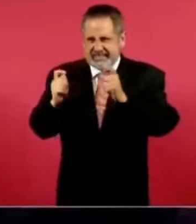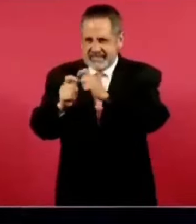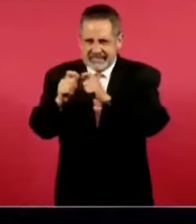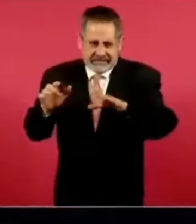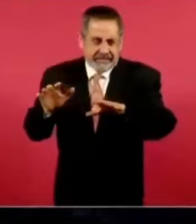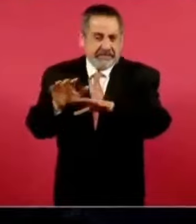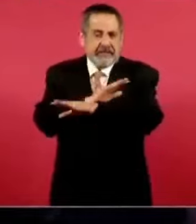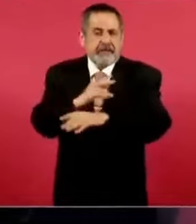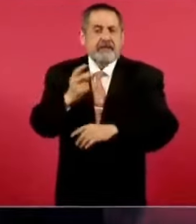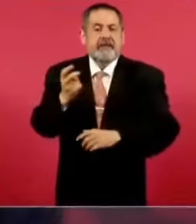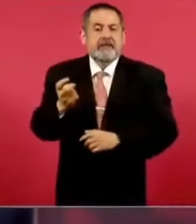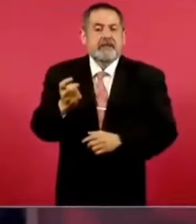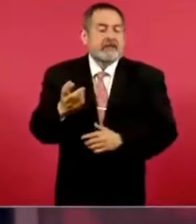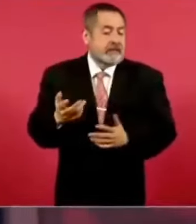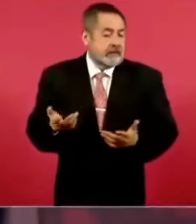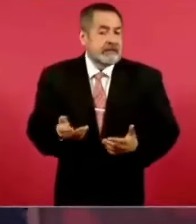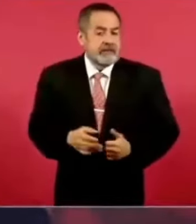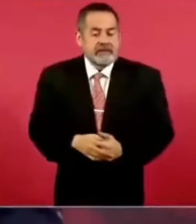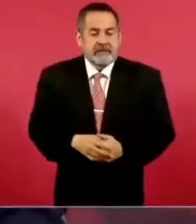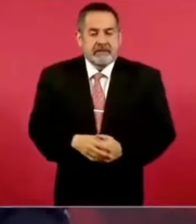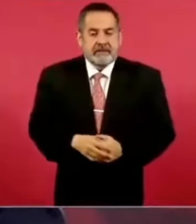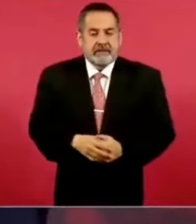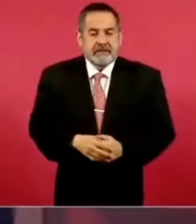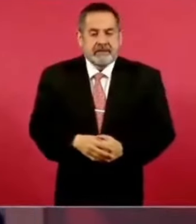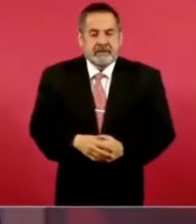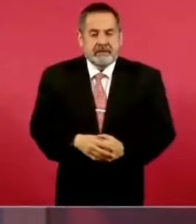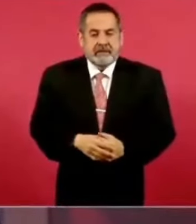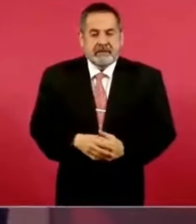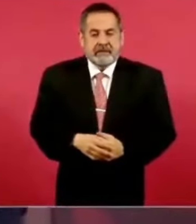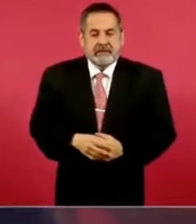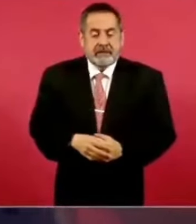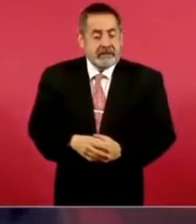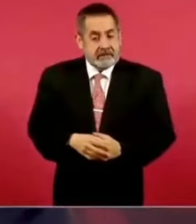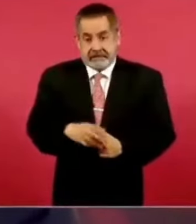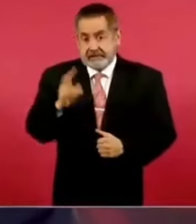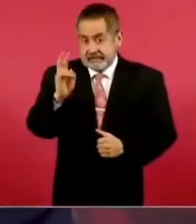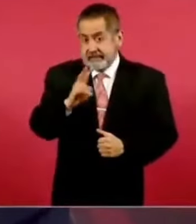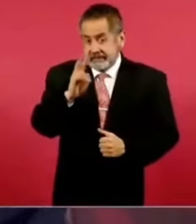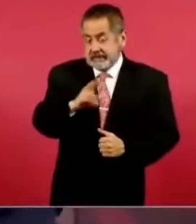porque la verdad estamos padeciendo,